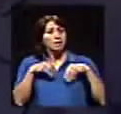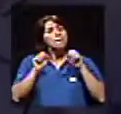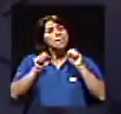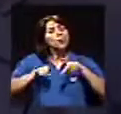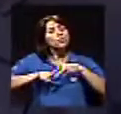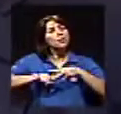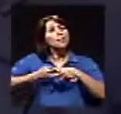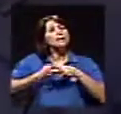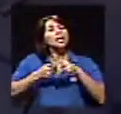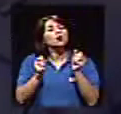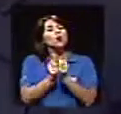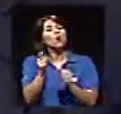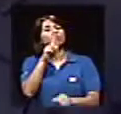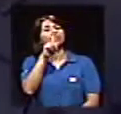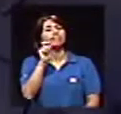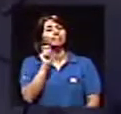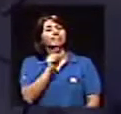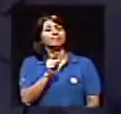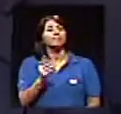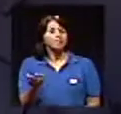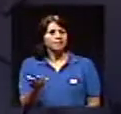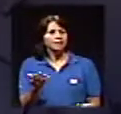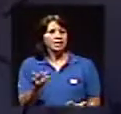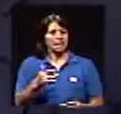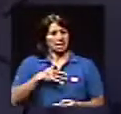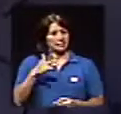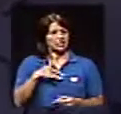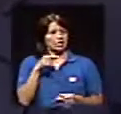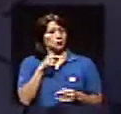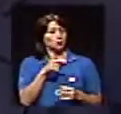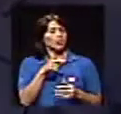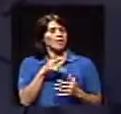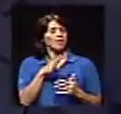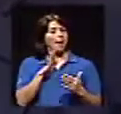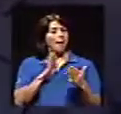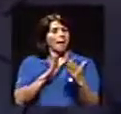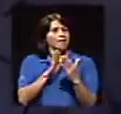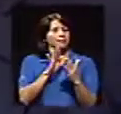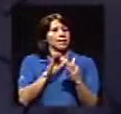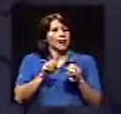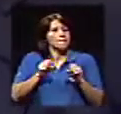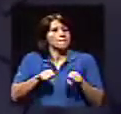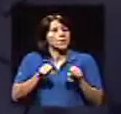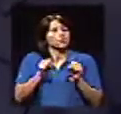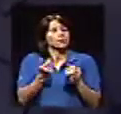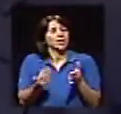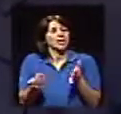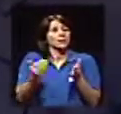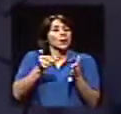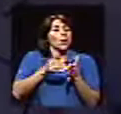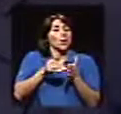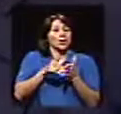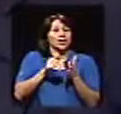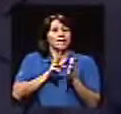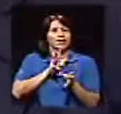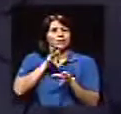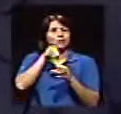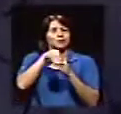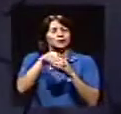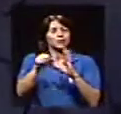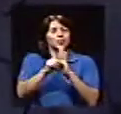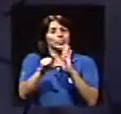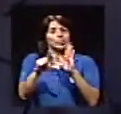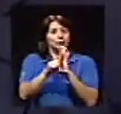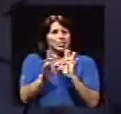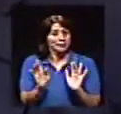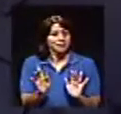qué se siente ante la posibilidad de regresar a Cuesta de Moras o Cuesta de Núñez, como usted lo quiera